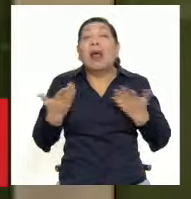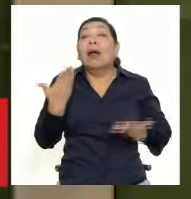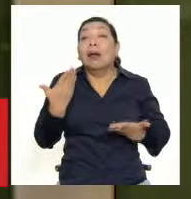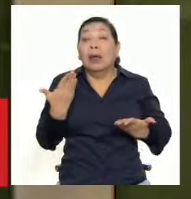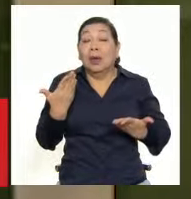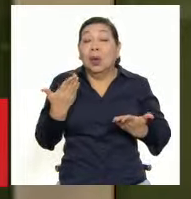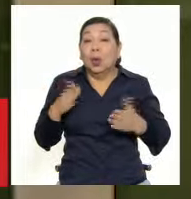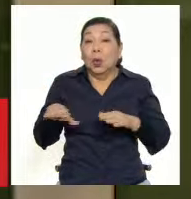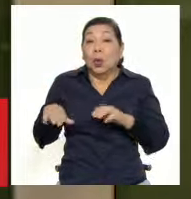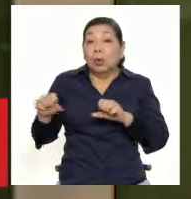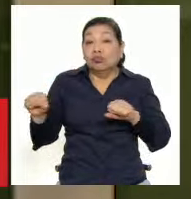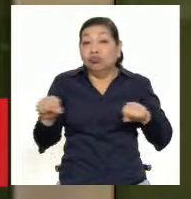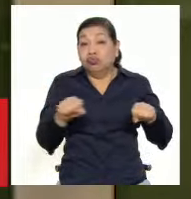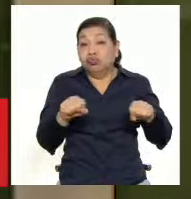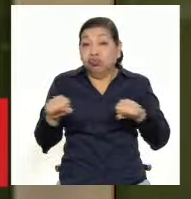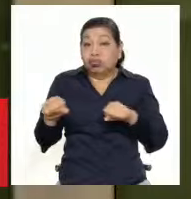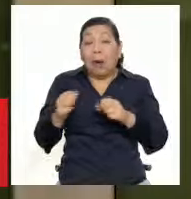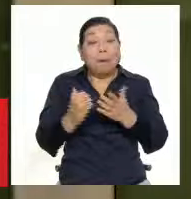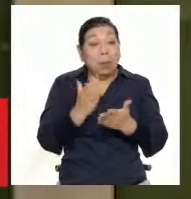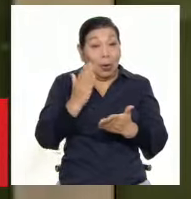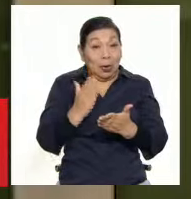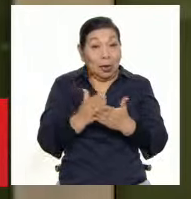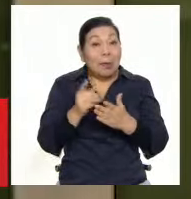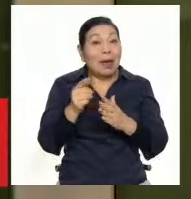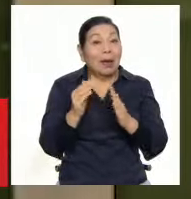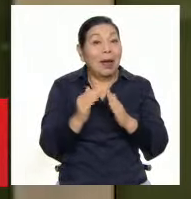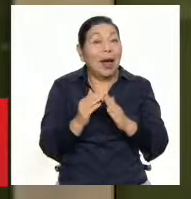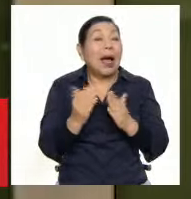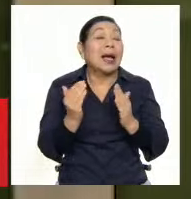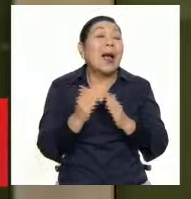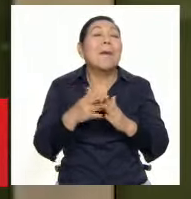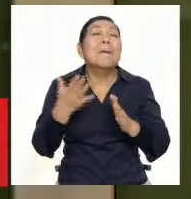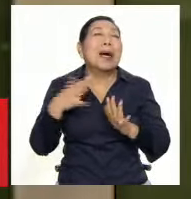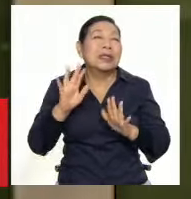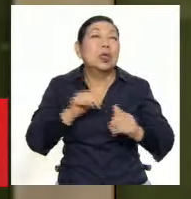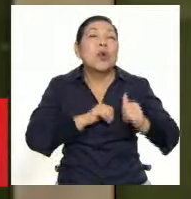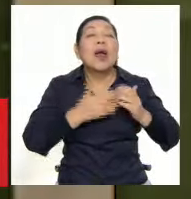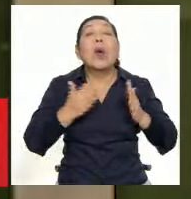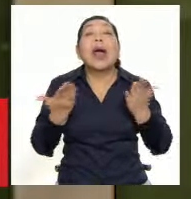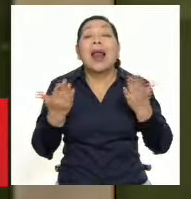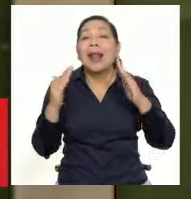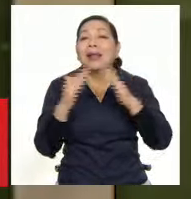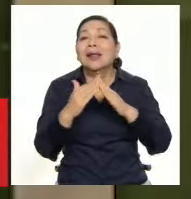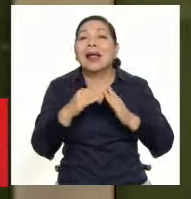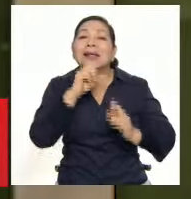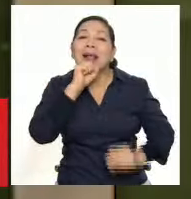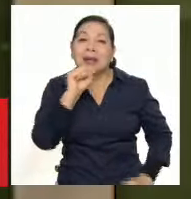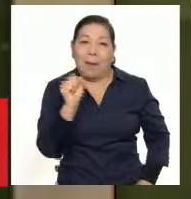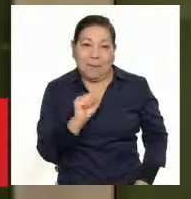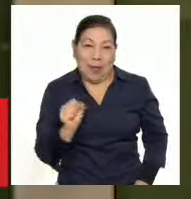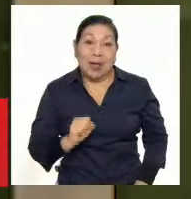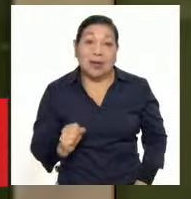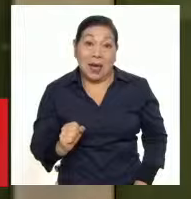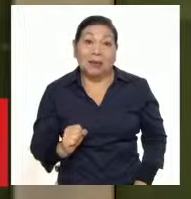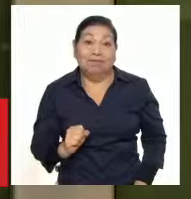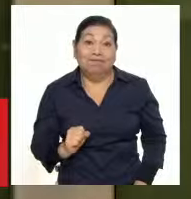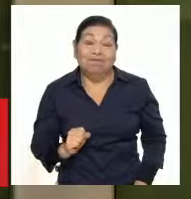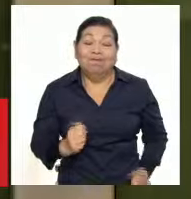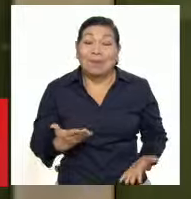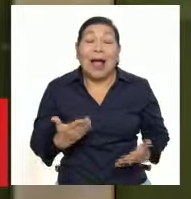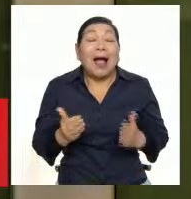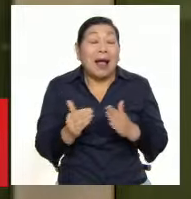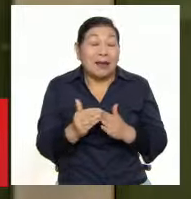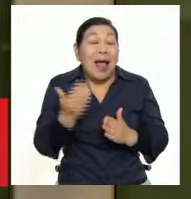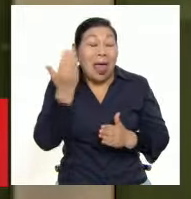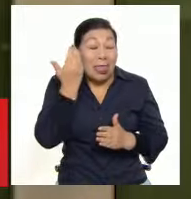este tipo de problemas en las estructuras precarias, básicamente, ¿no? Y probablemente también hubieran habido problemas en viviendas